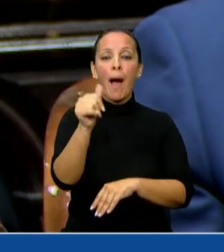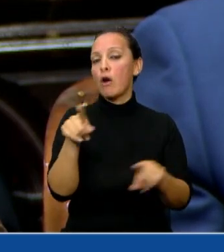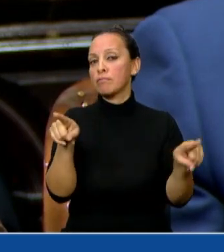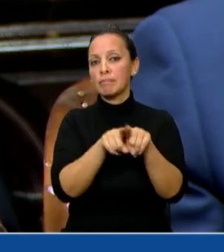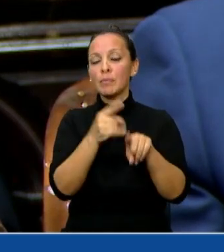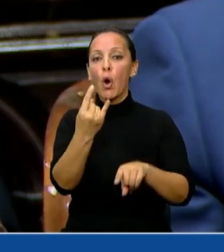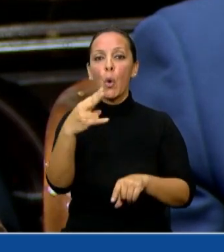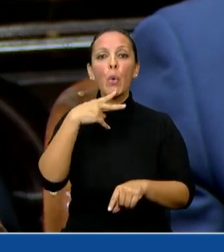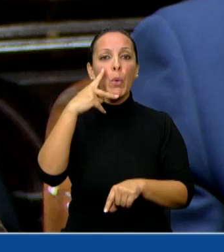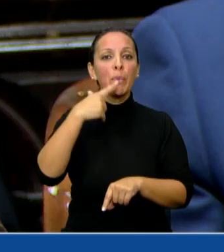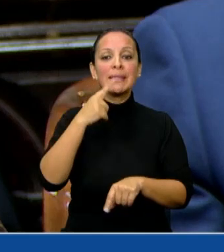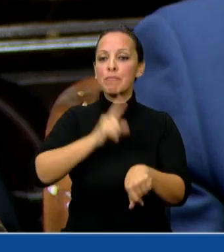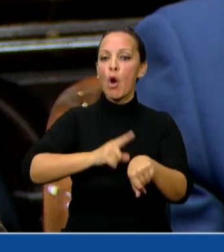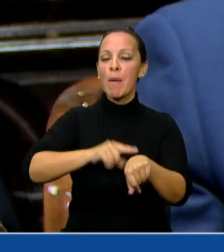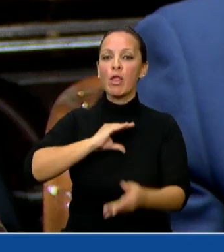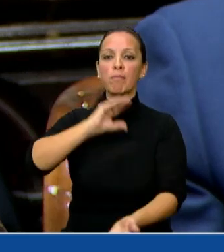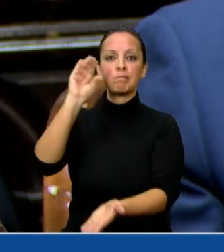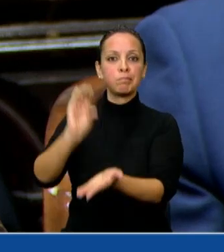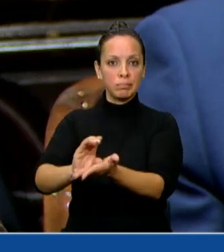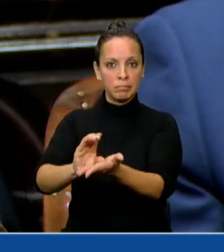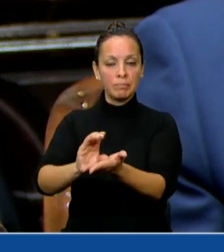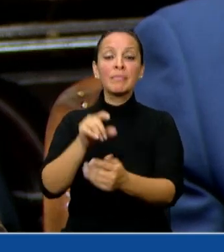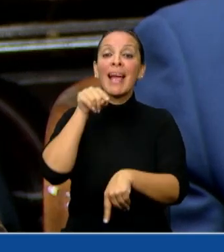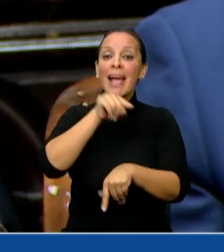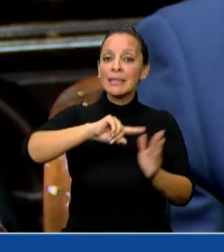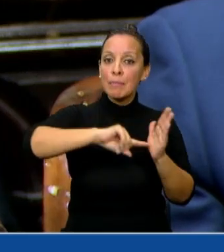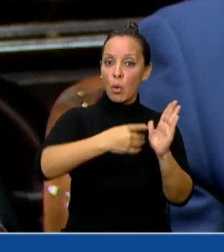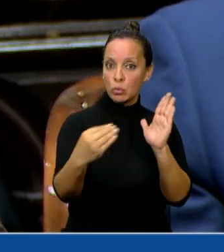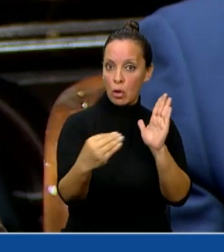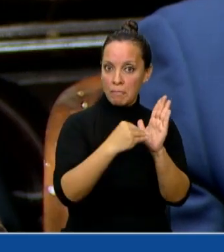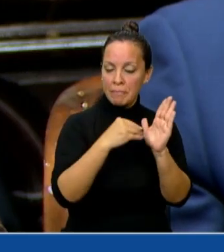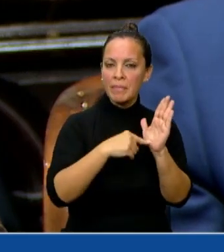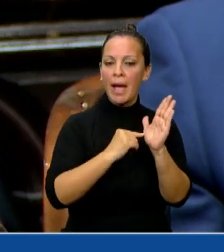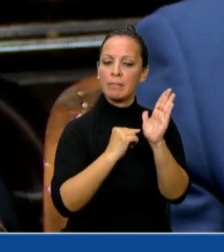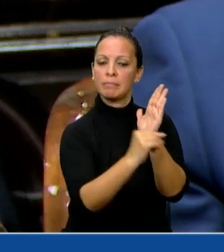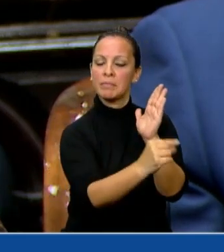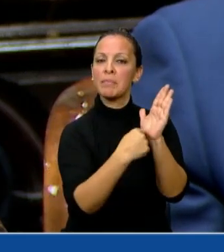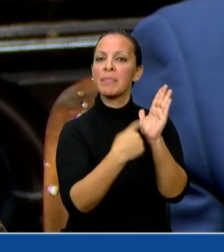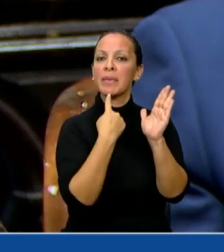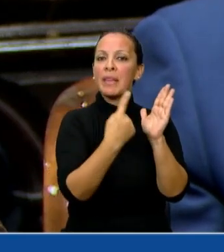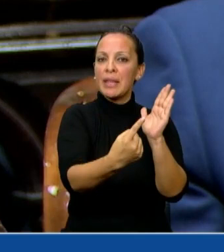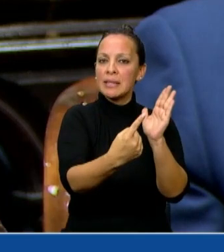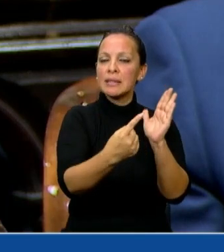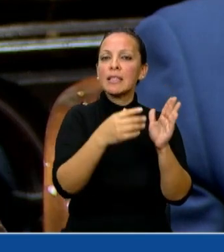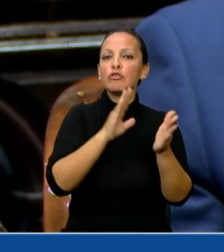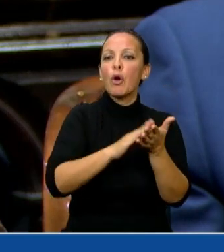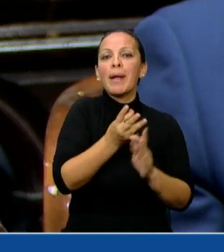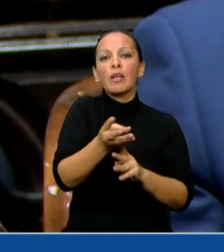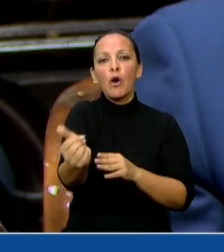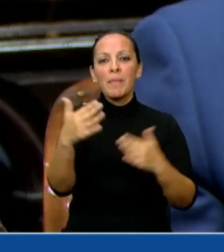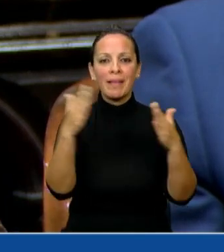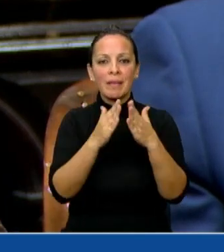al momento del desembolso. En este punto se contempló la adquisición de la vivienda única